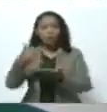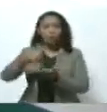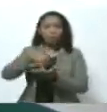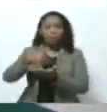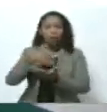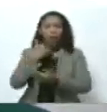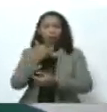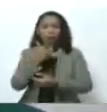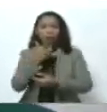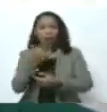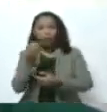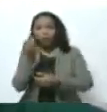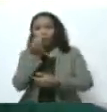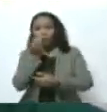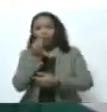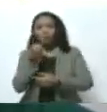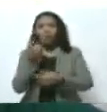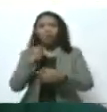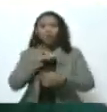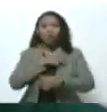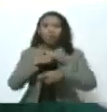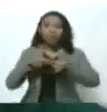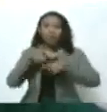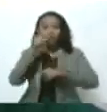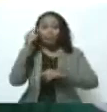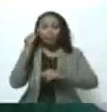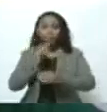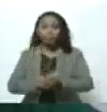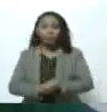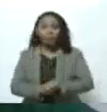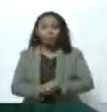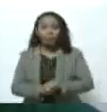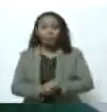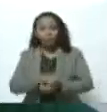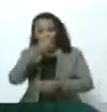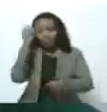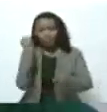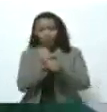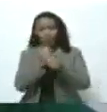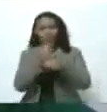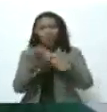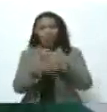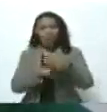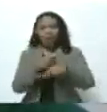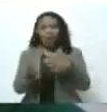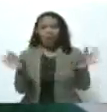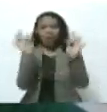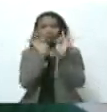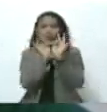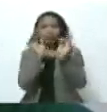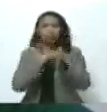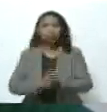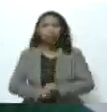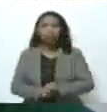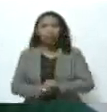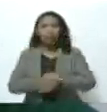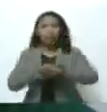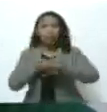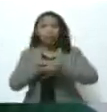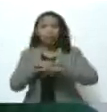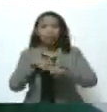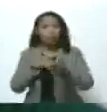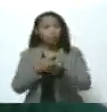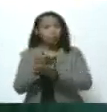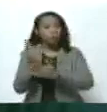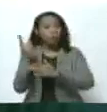y vulnerabilidad nutricional para nuestros niños, nuestras niñas. El trabajo que hace el Instituto Nacional de Nutrición, ministro Leal,